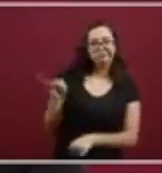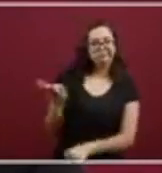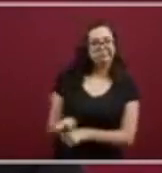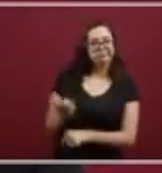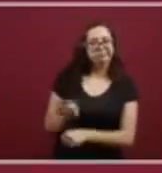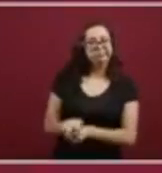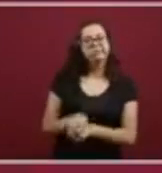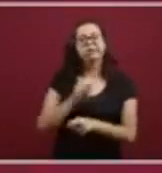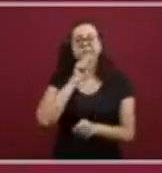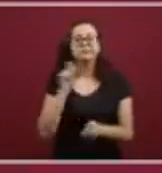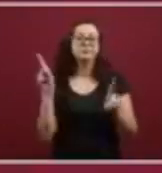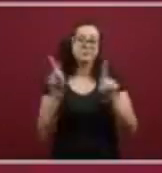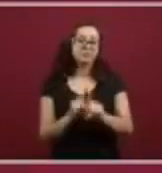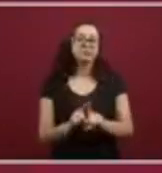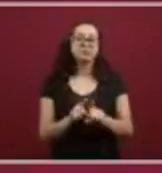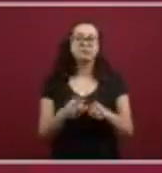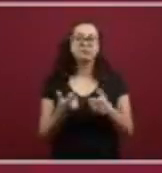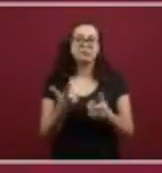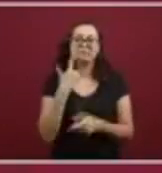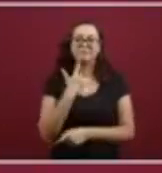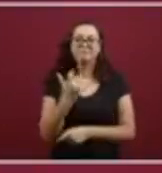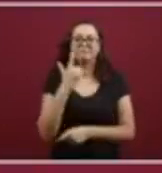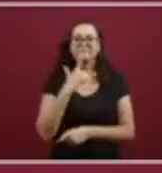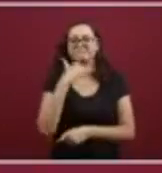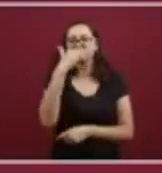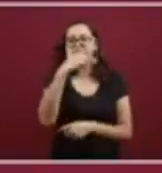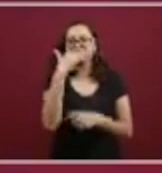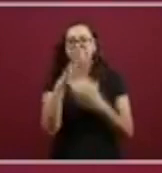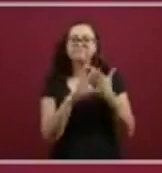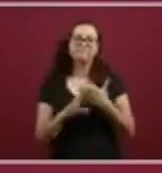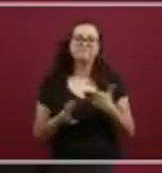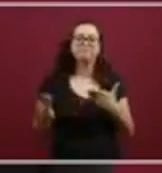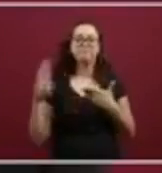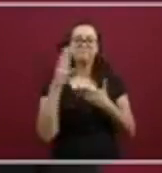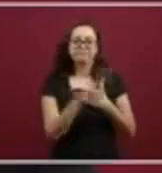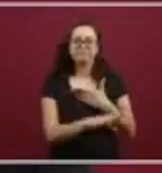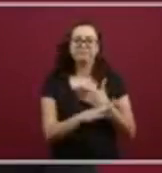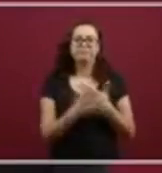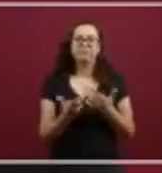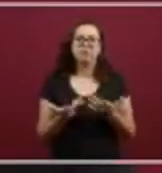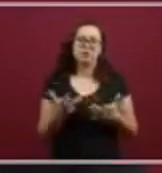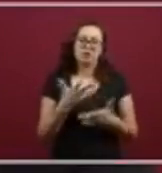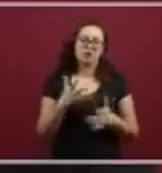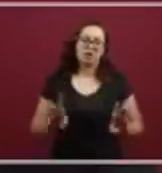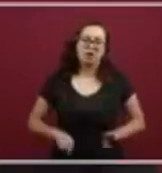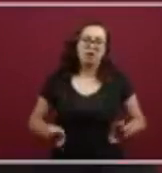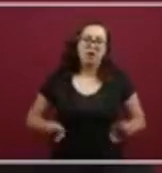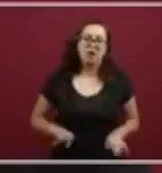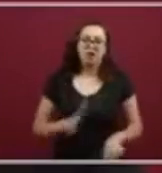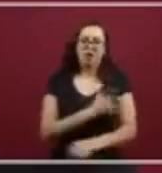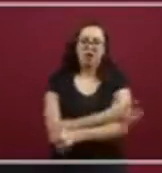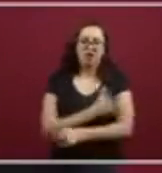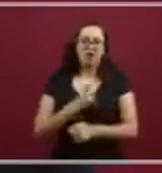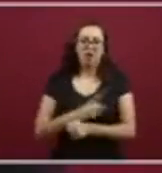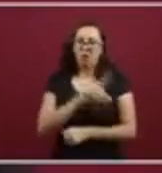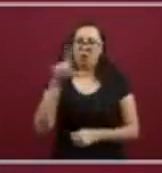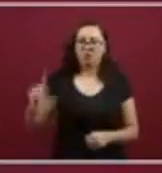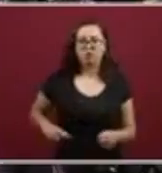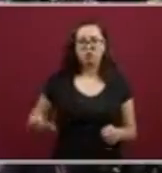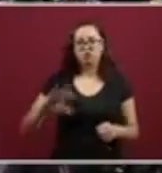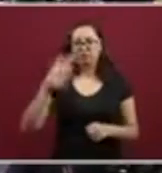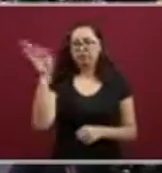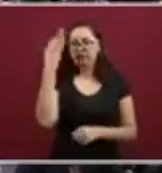para fortalecer la lucha contra la corrupción y la honestidad en todo el gobierno